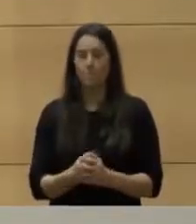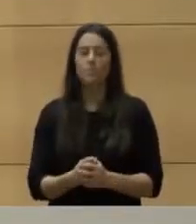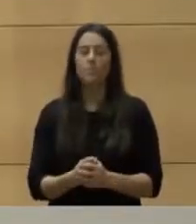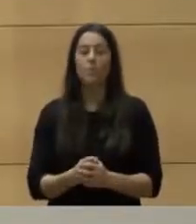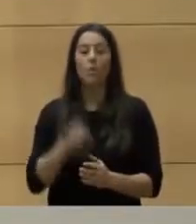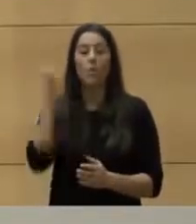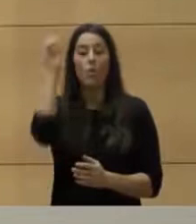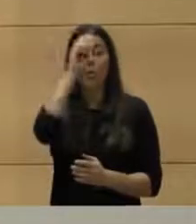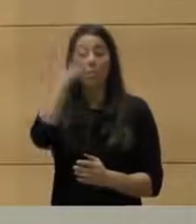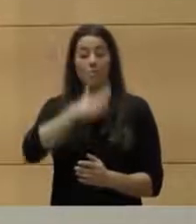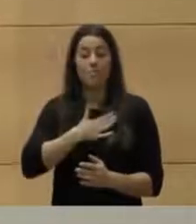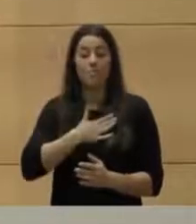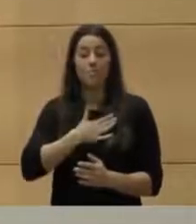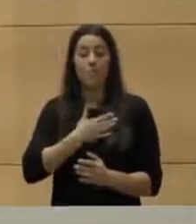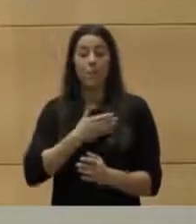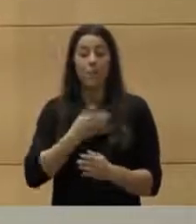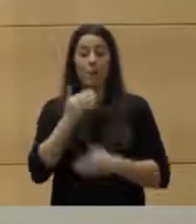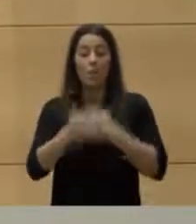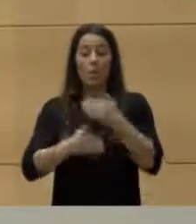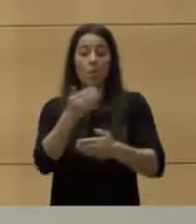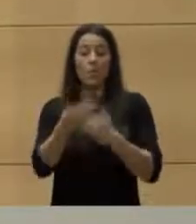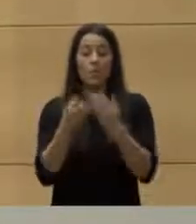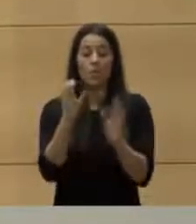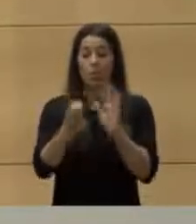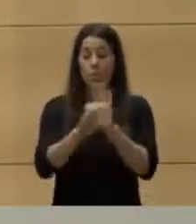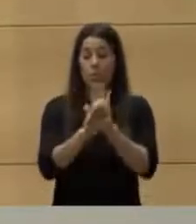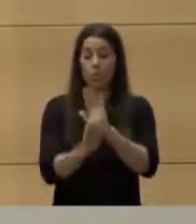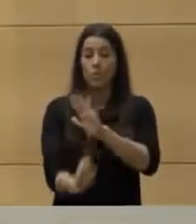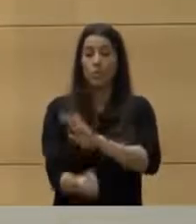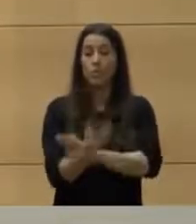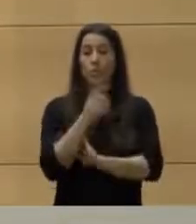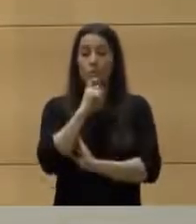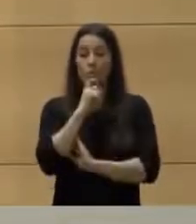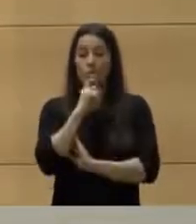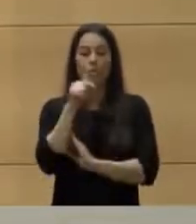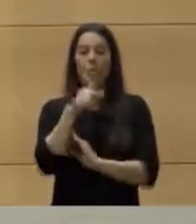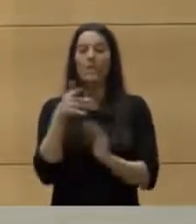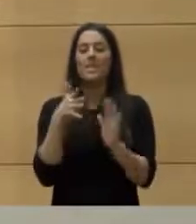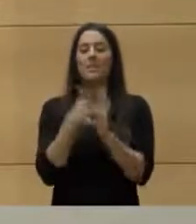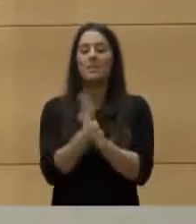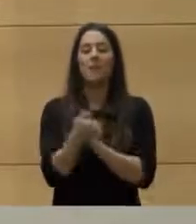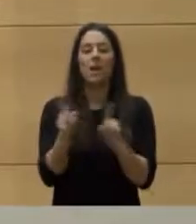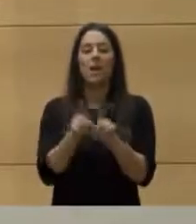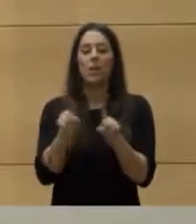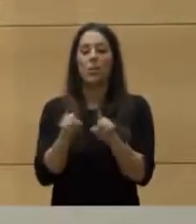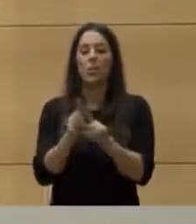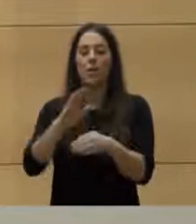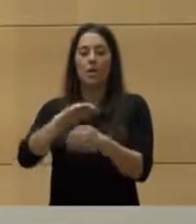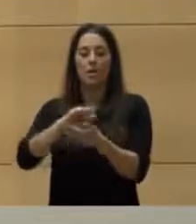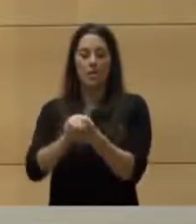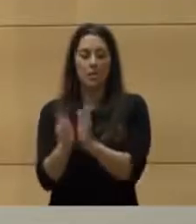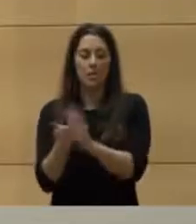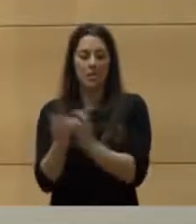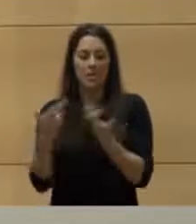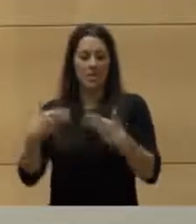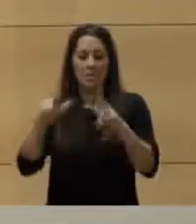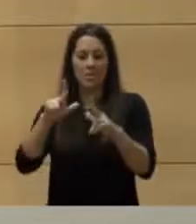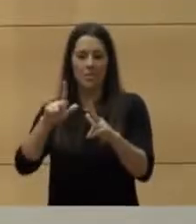una manifestación de democracia integral. Pero les voy a leer ante ustedes mi